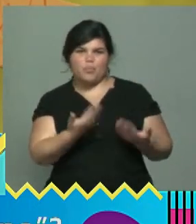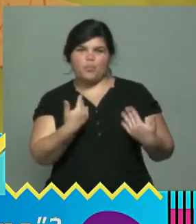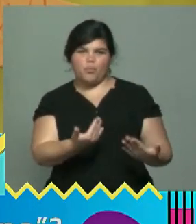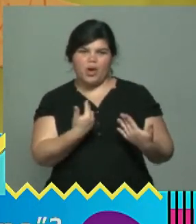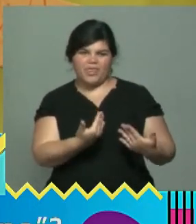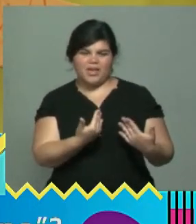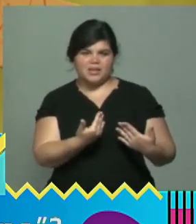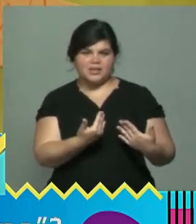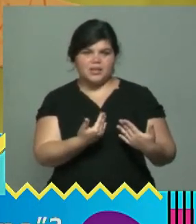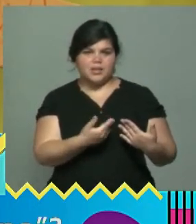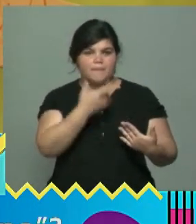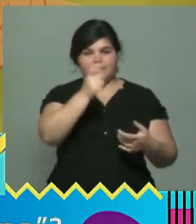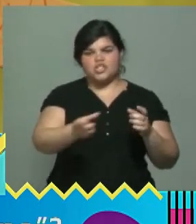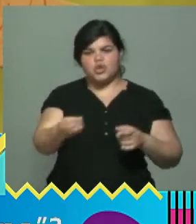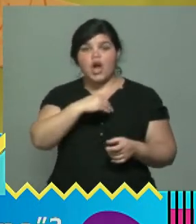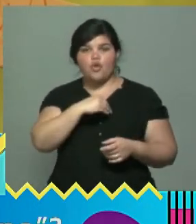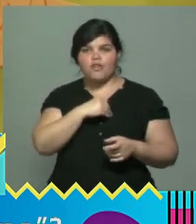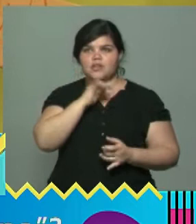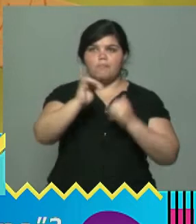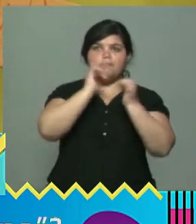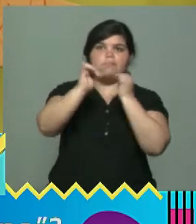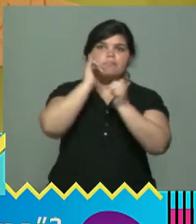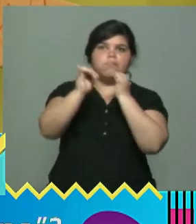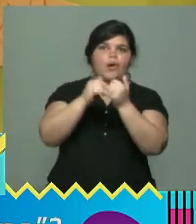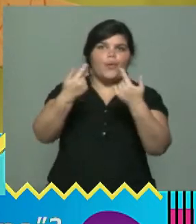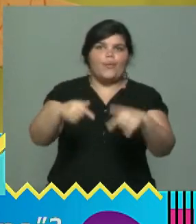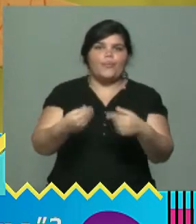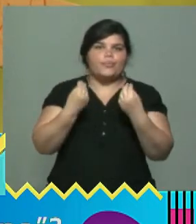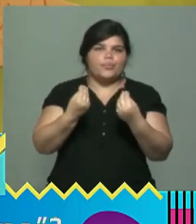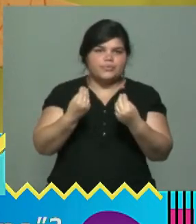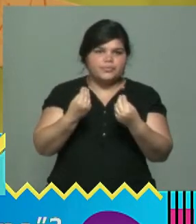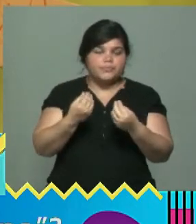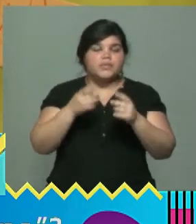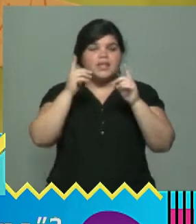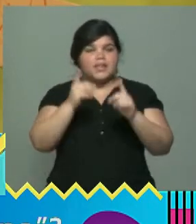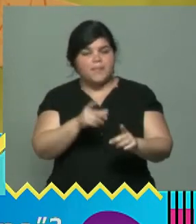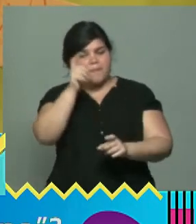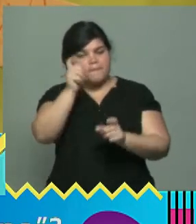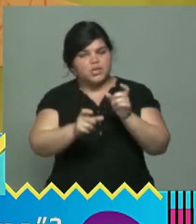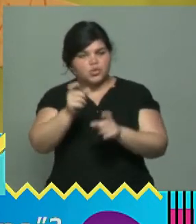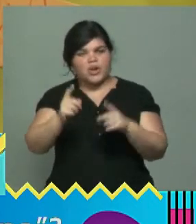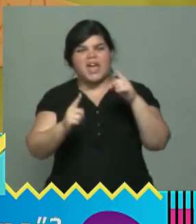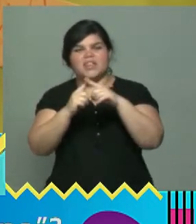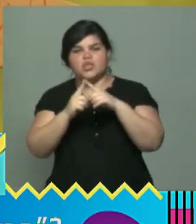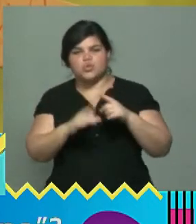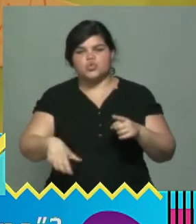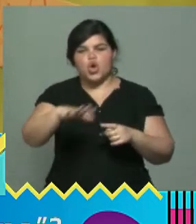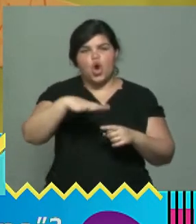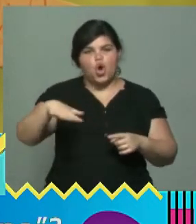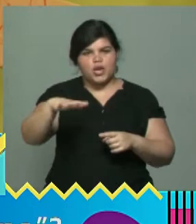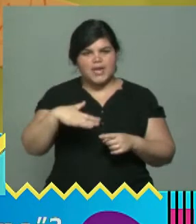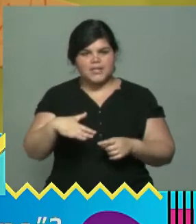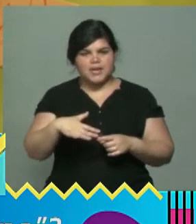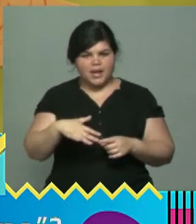aquellas personas que tienen confianza lo que les está pasando y hay otras personas e instituciones que se activan para poder reparar ese